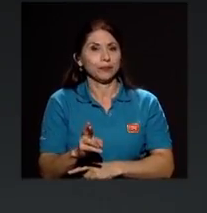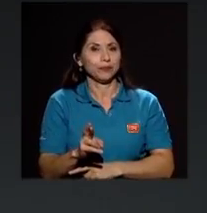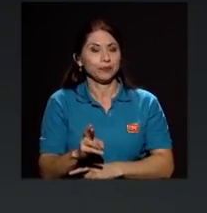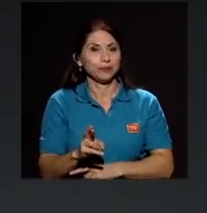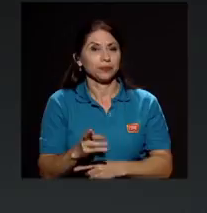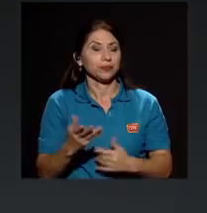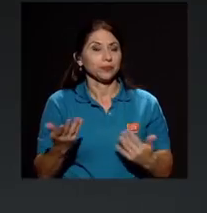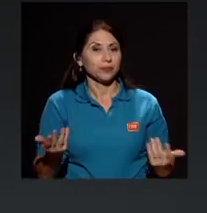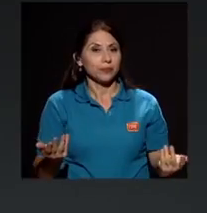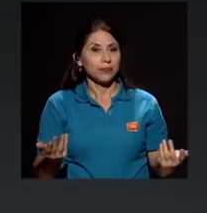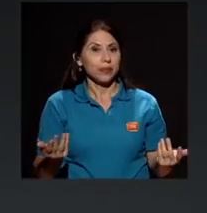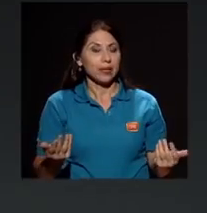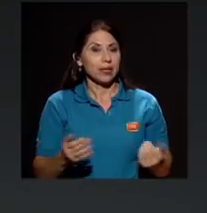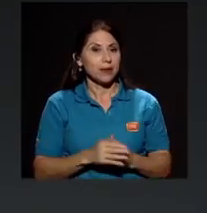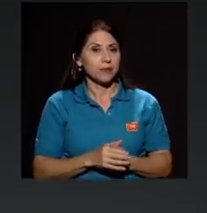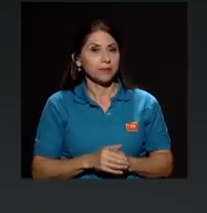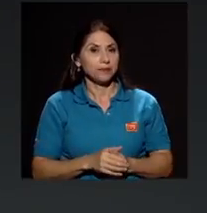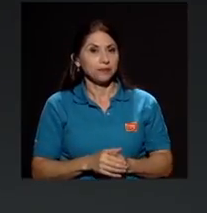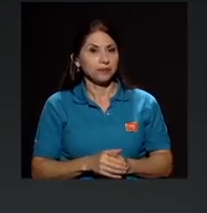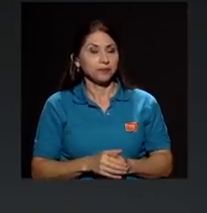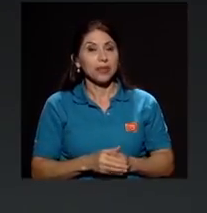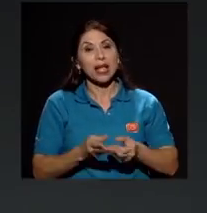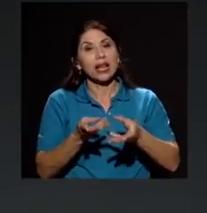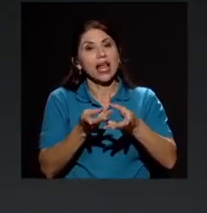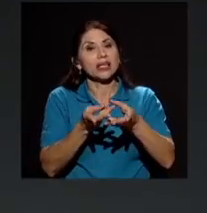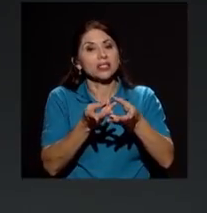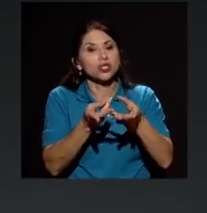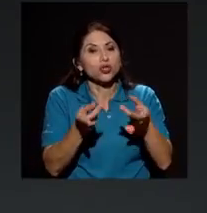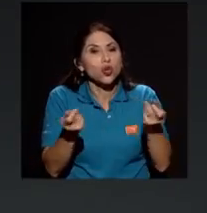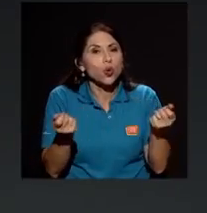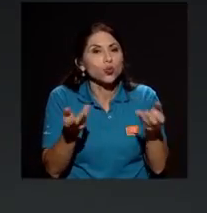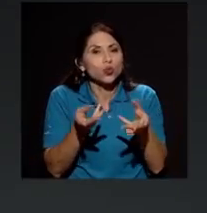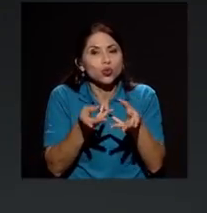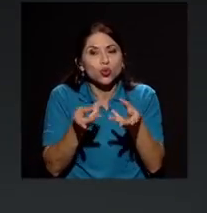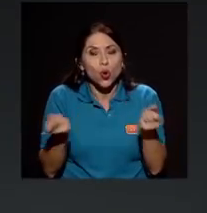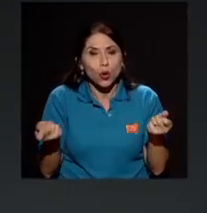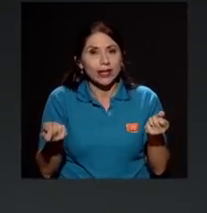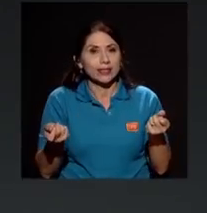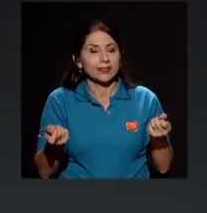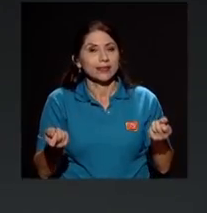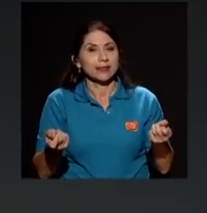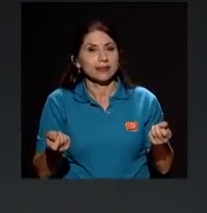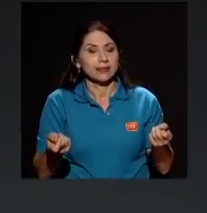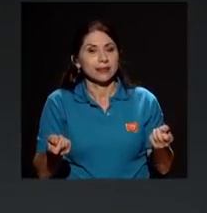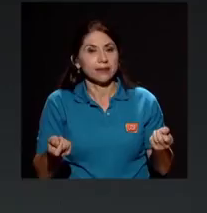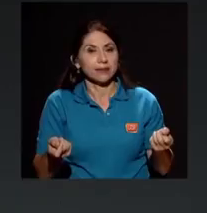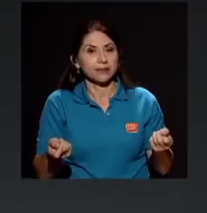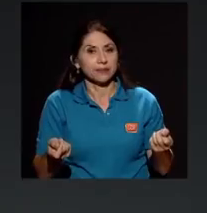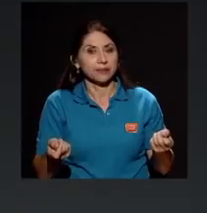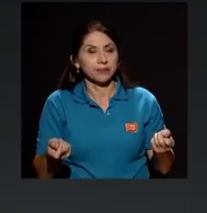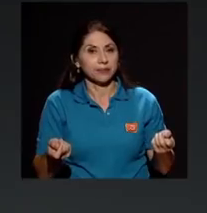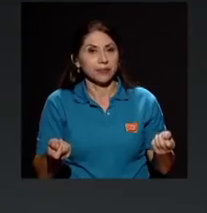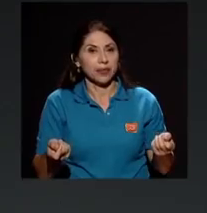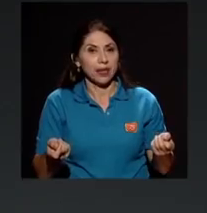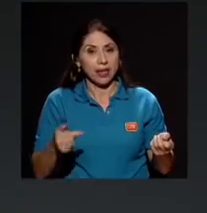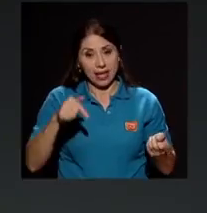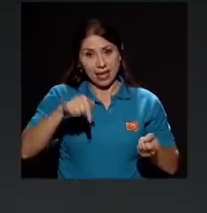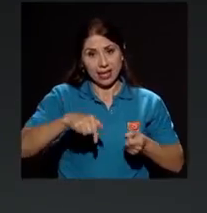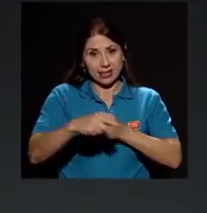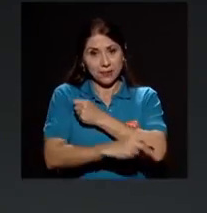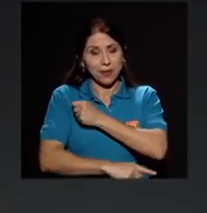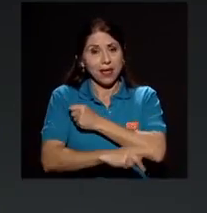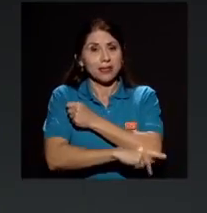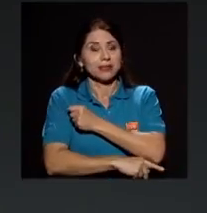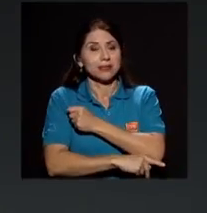y de alguna manera las soluciones que en este país